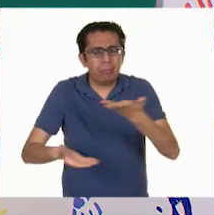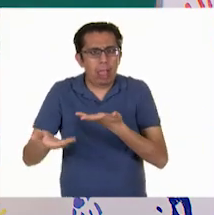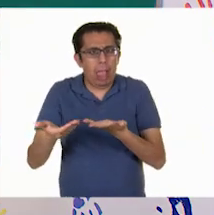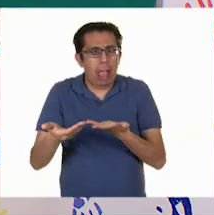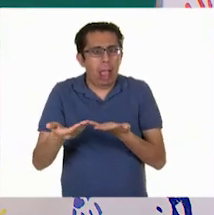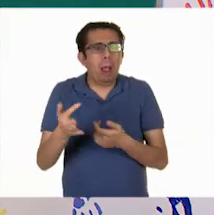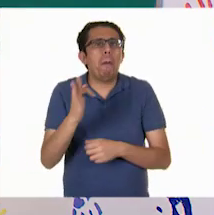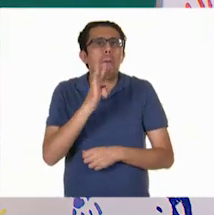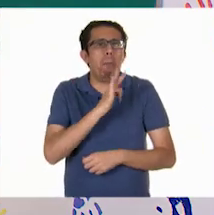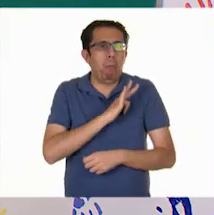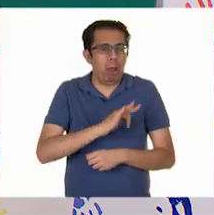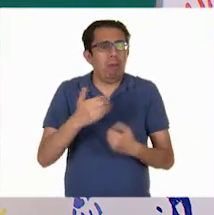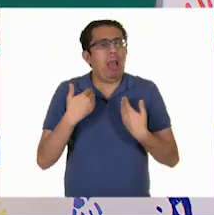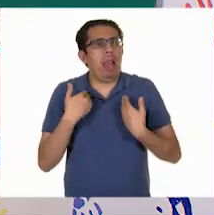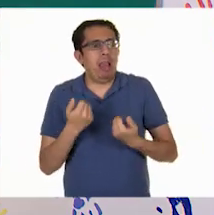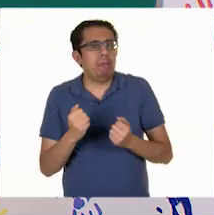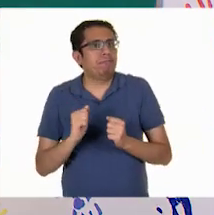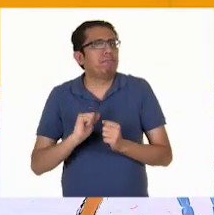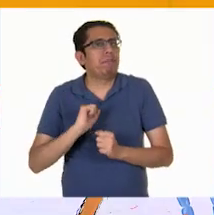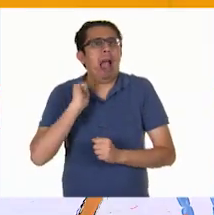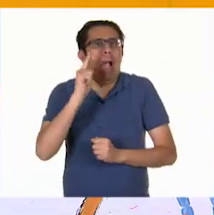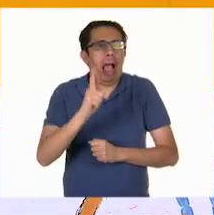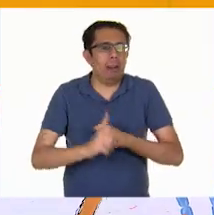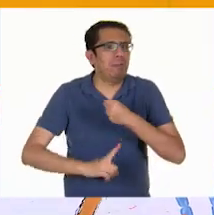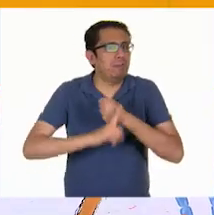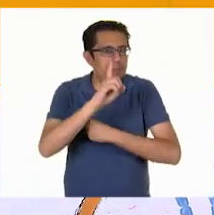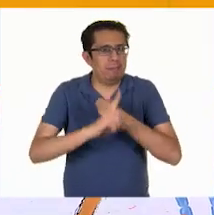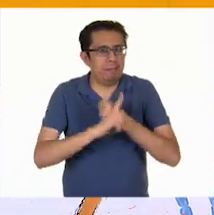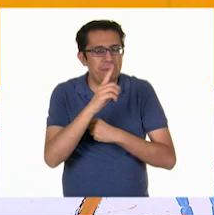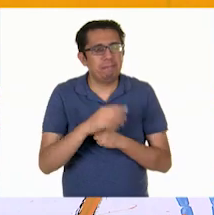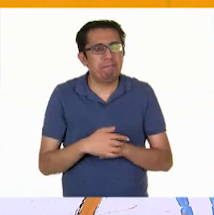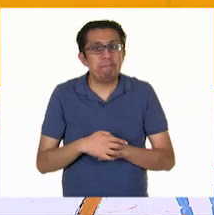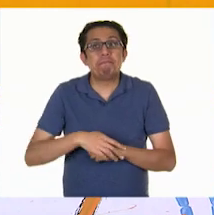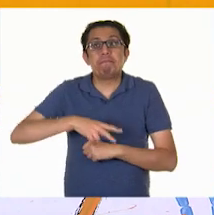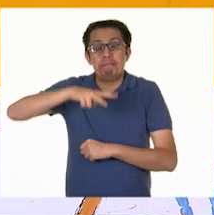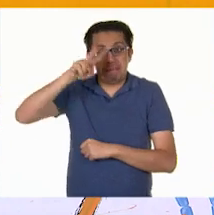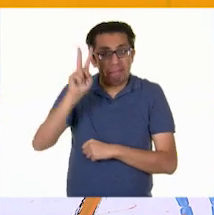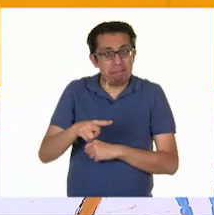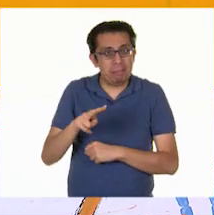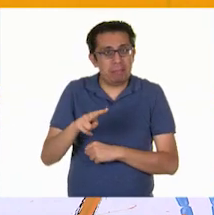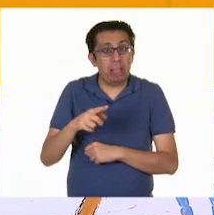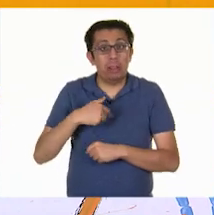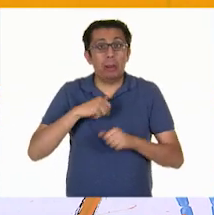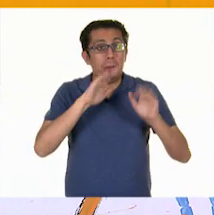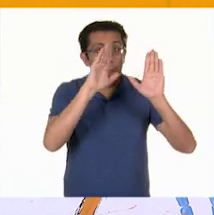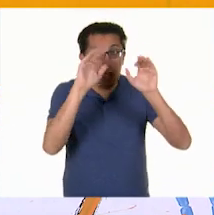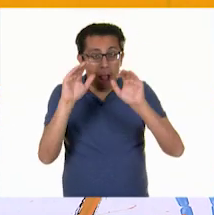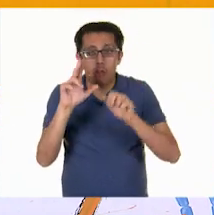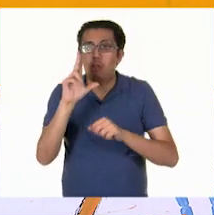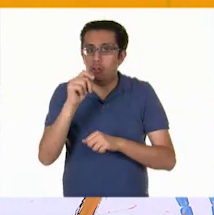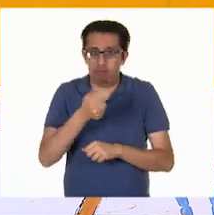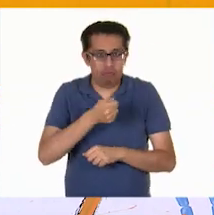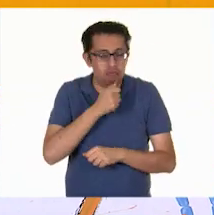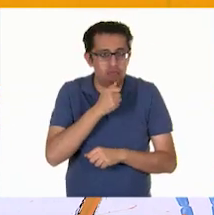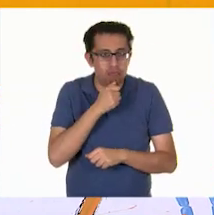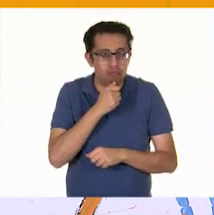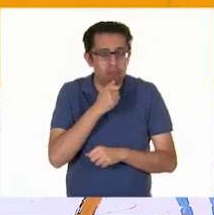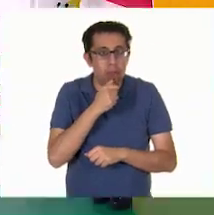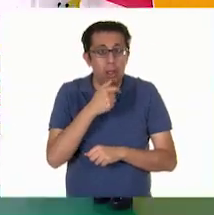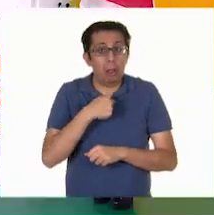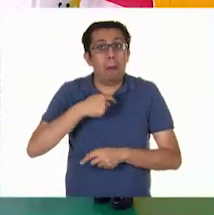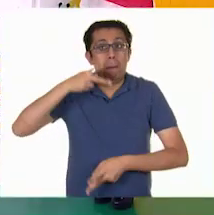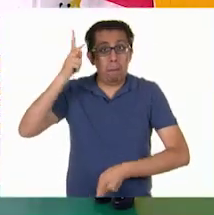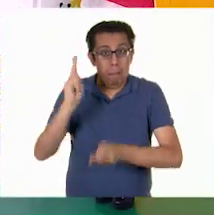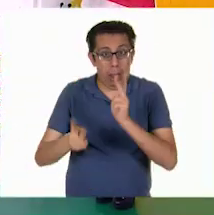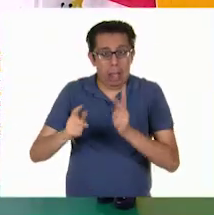podremos analizar mejor la situación. Ah, ¿verdad que sí? Claro bueno, que sí. No me despido. Les voy a ir mandando los comentarios de